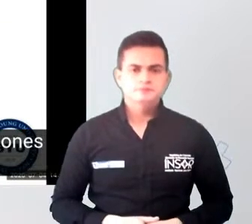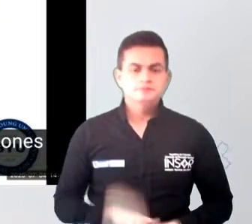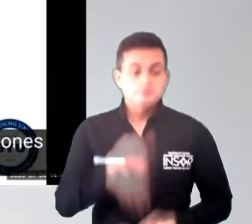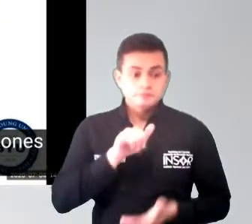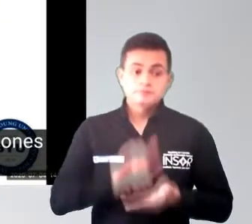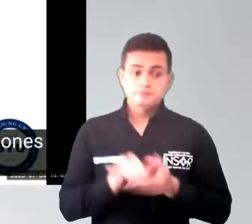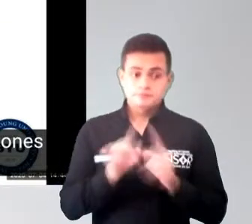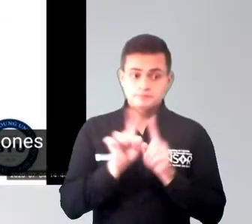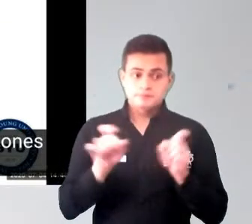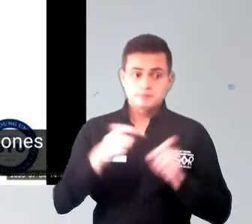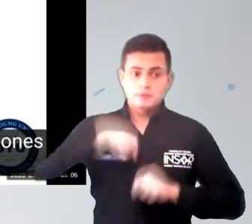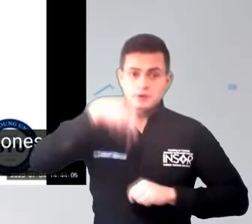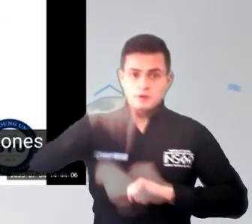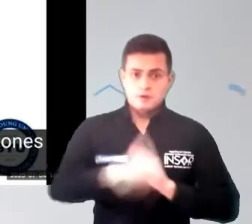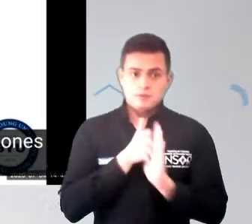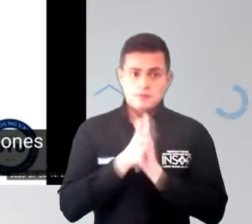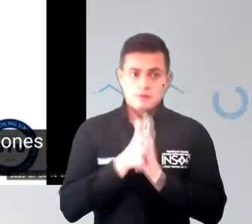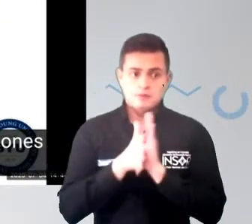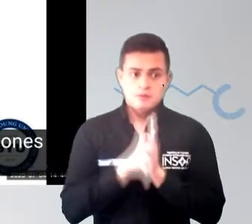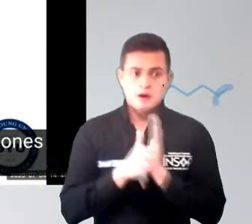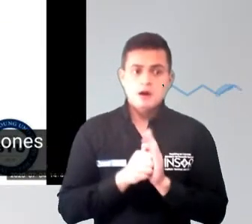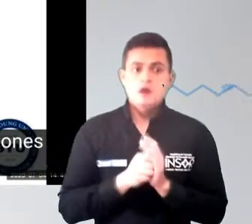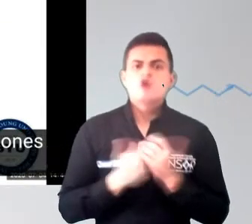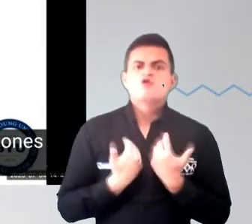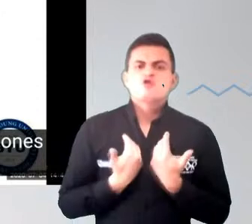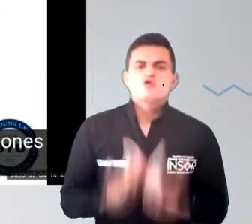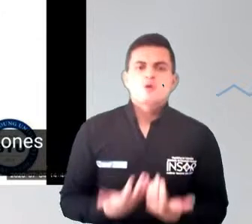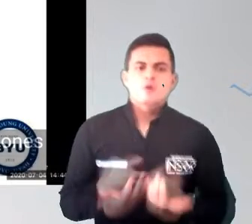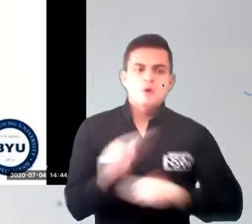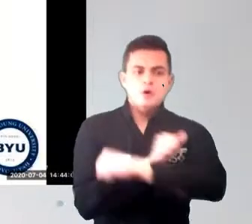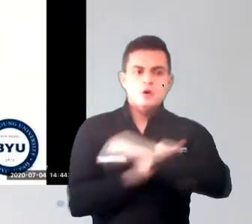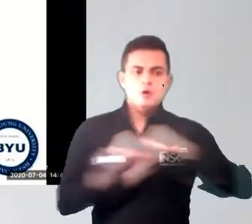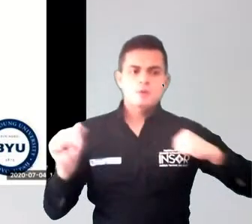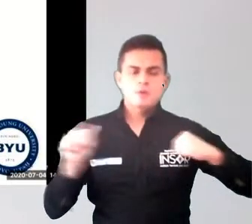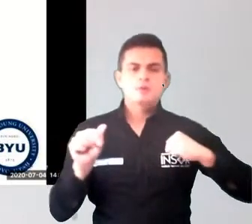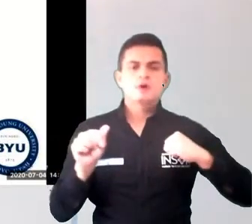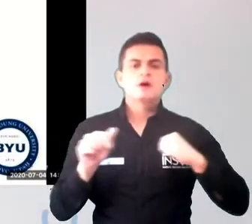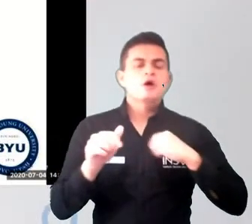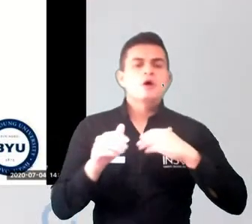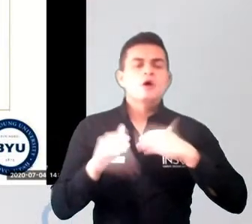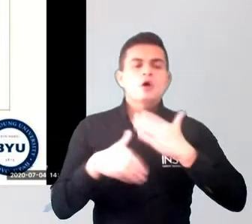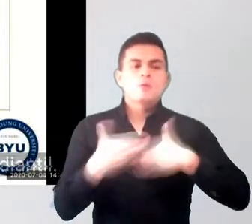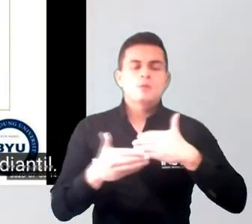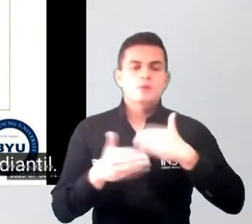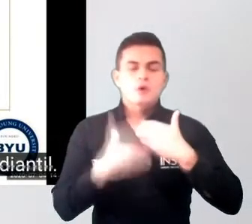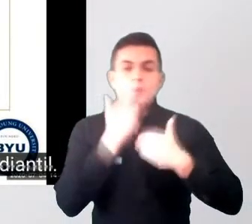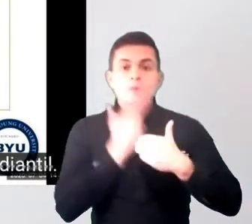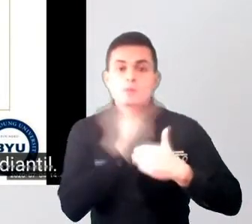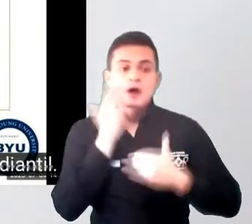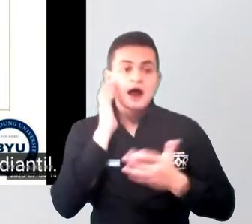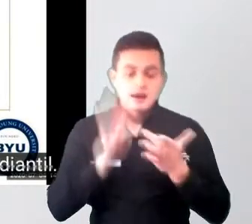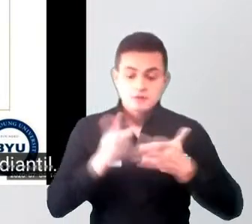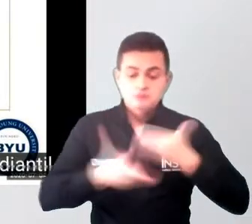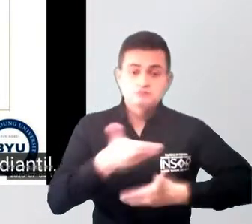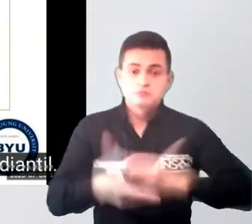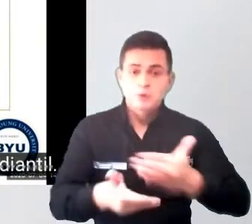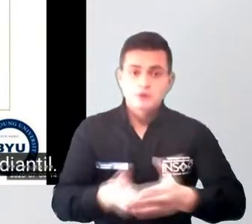hoy, cómo comprometer en unas relaciones humanas en estos contextos de